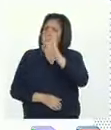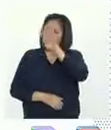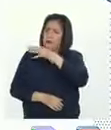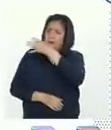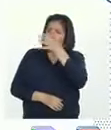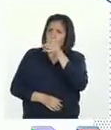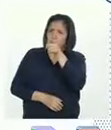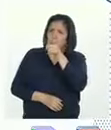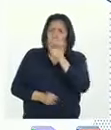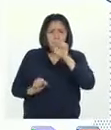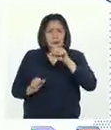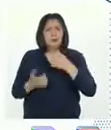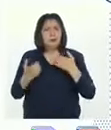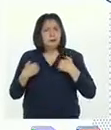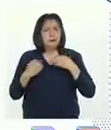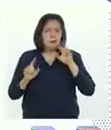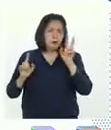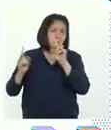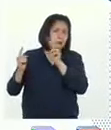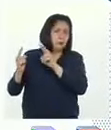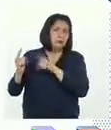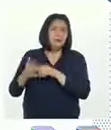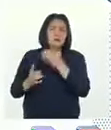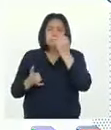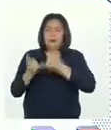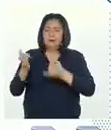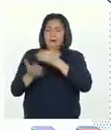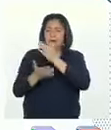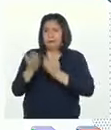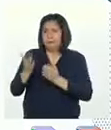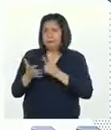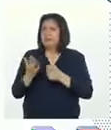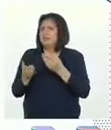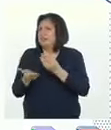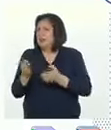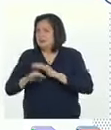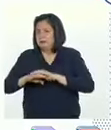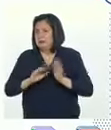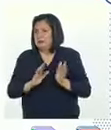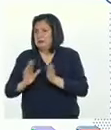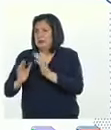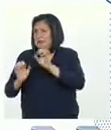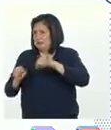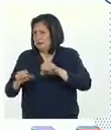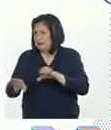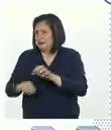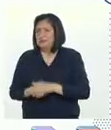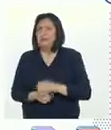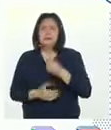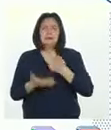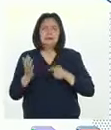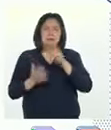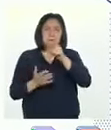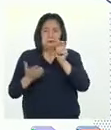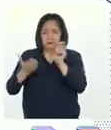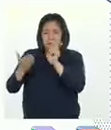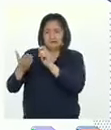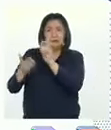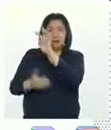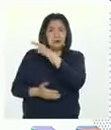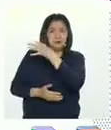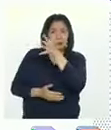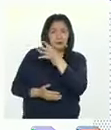cuadro para que lo tengan como referencia de la última parte de lo que compone un plan de acción. Para llenar este